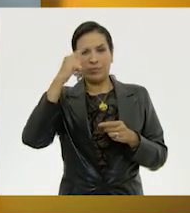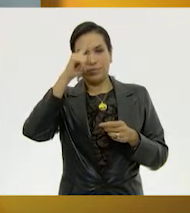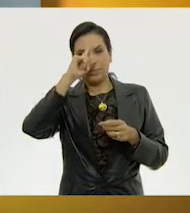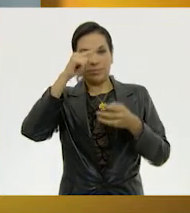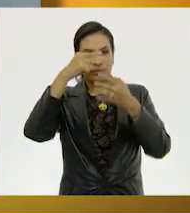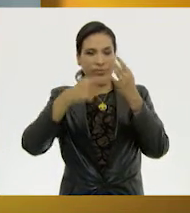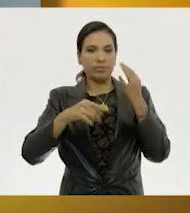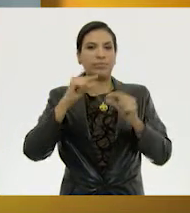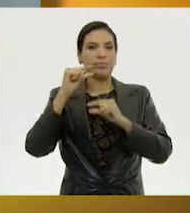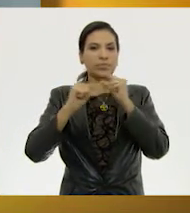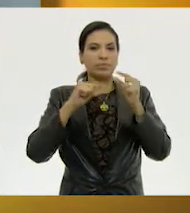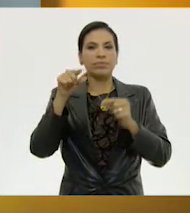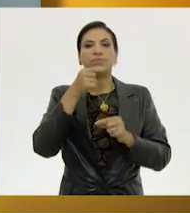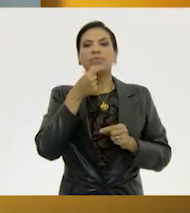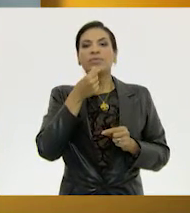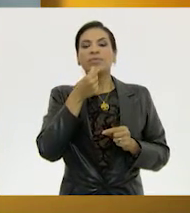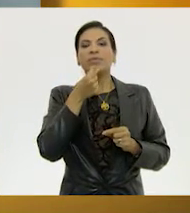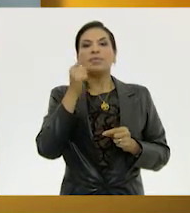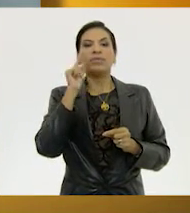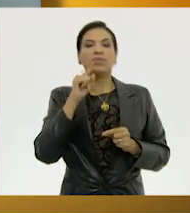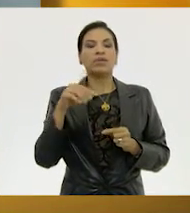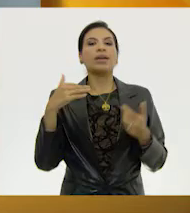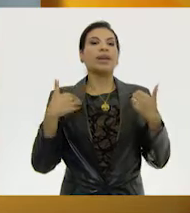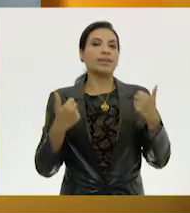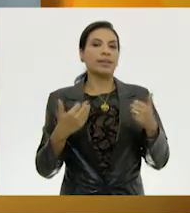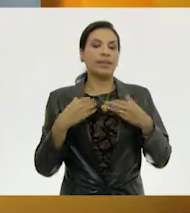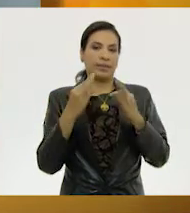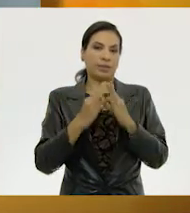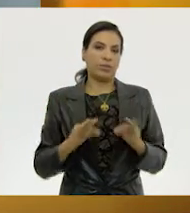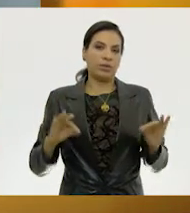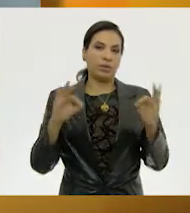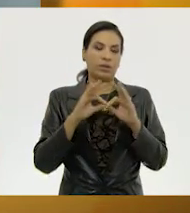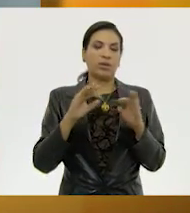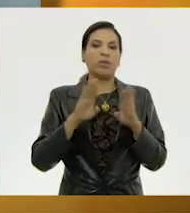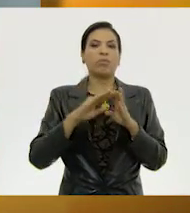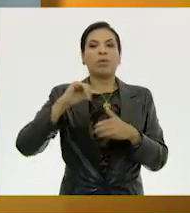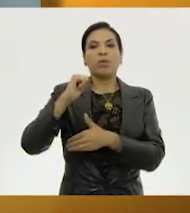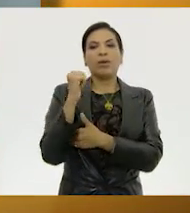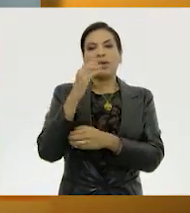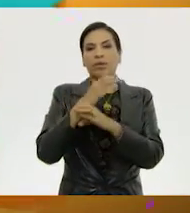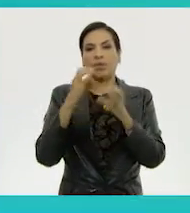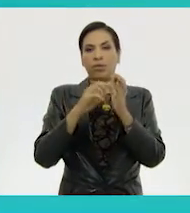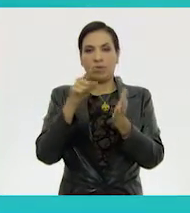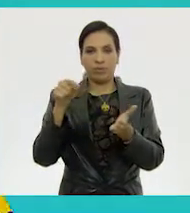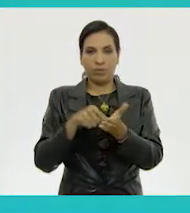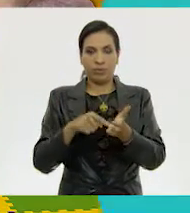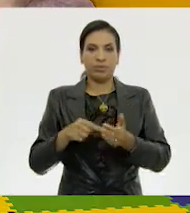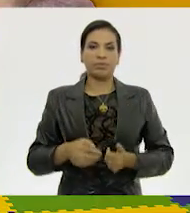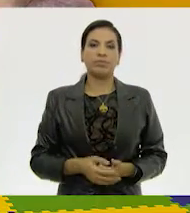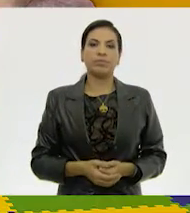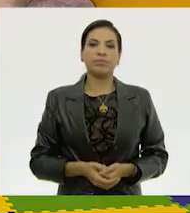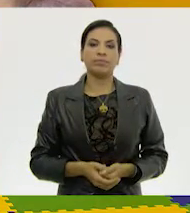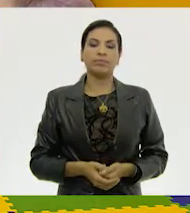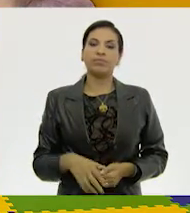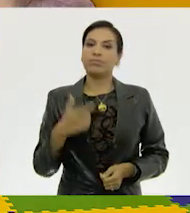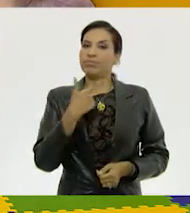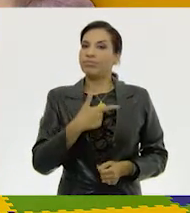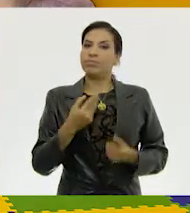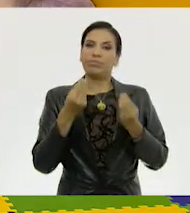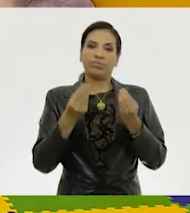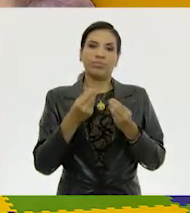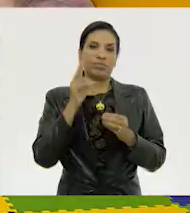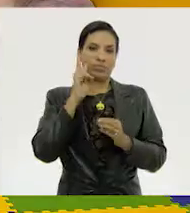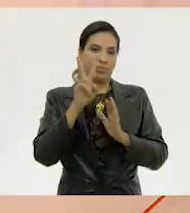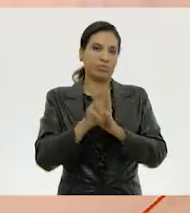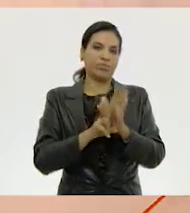sugerencias, gradualmente las niñas y los niños entenderán la importancia de guardar las cosas en su lugar. Me gustó mucho